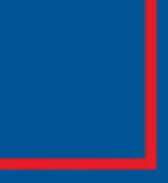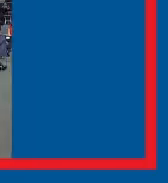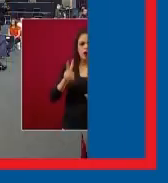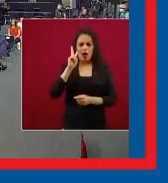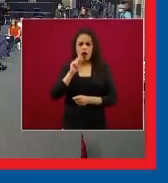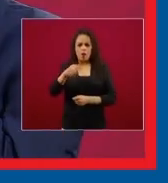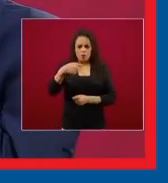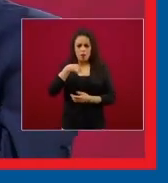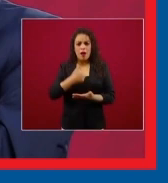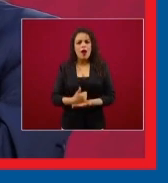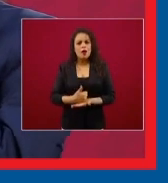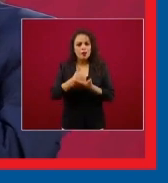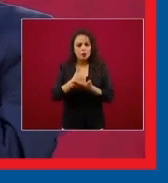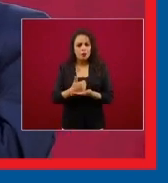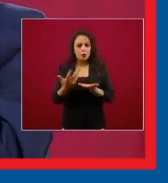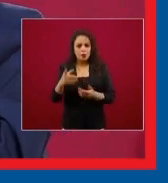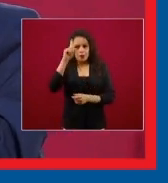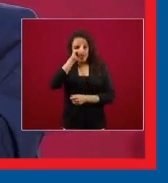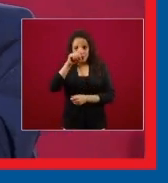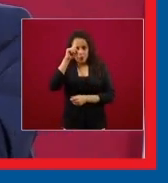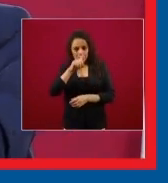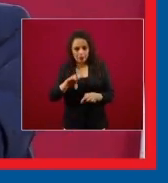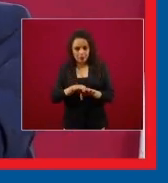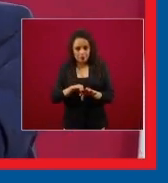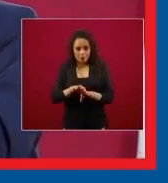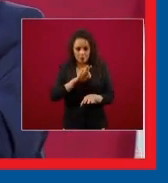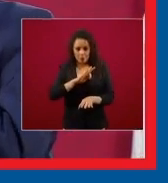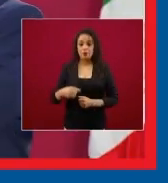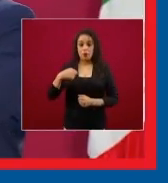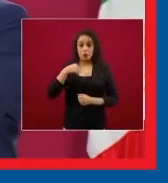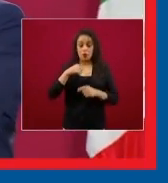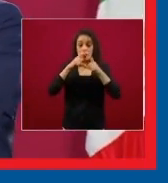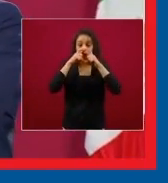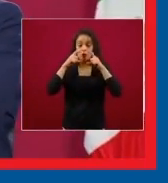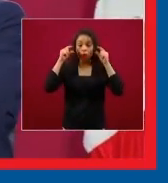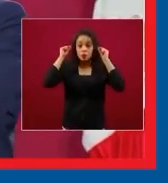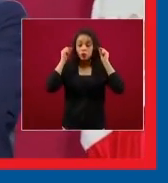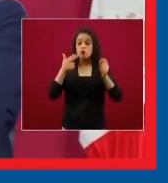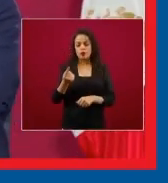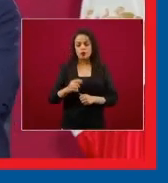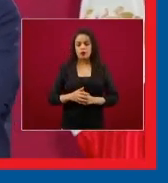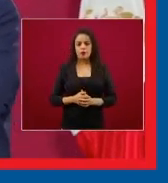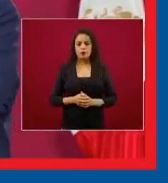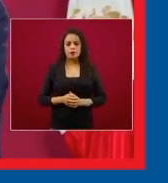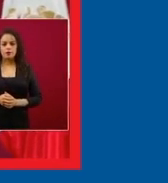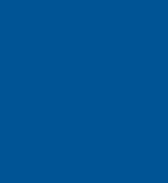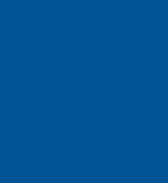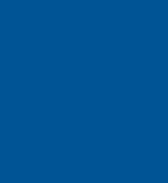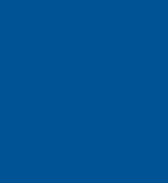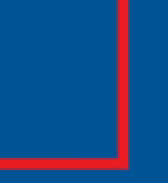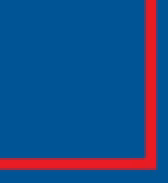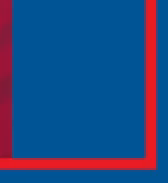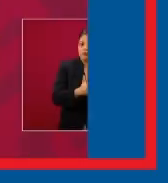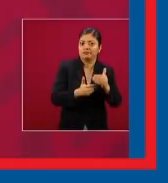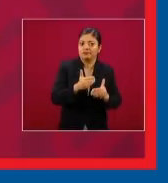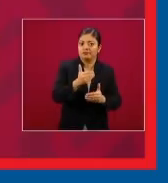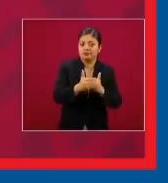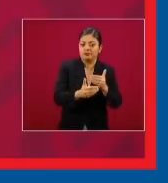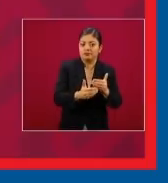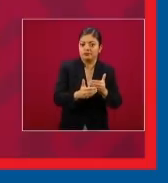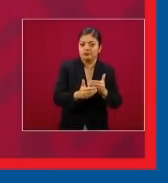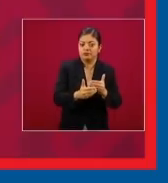pongo el cubrebocas porque no me lo recomienda Hugo. Si